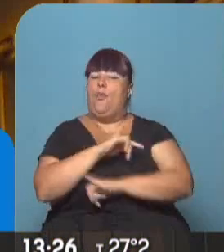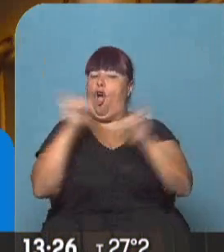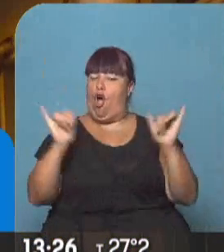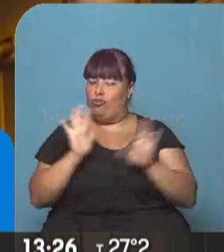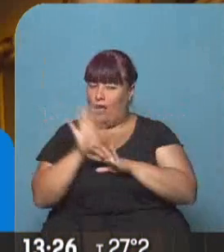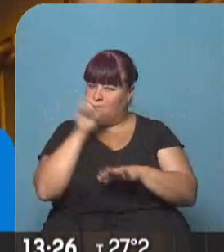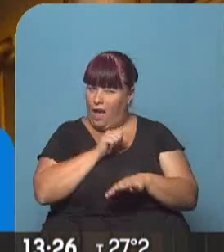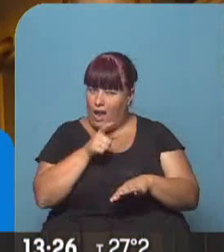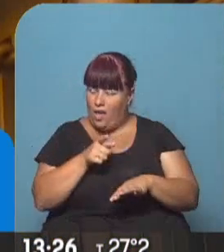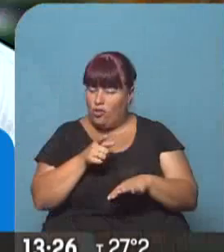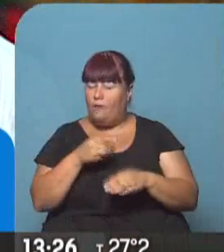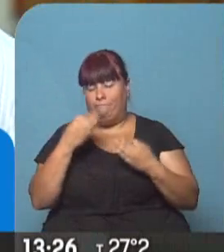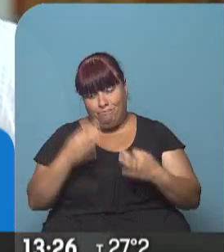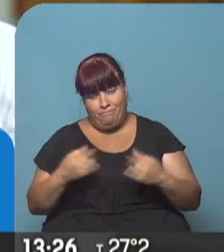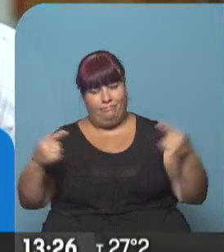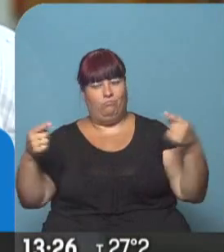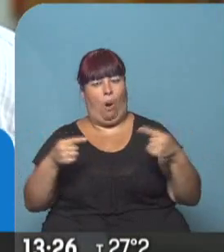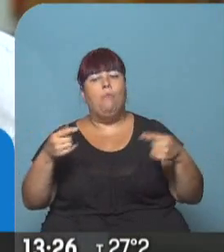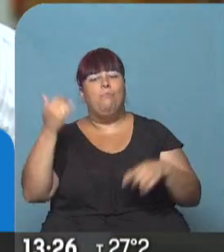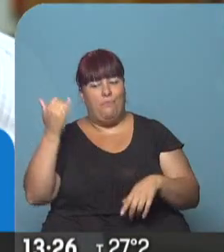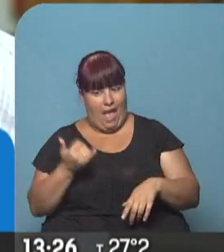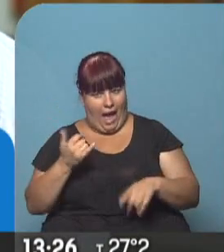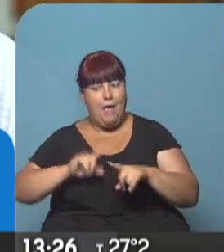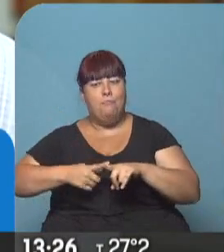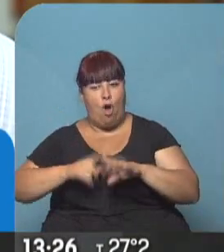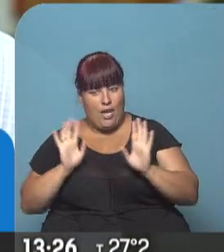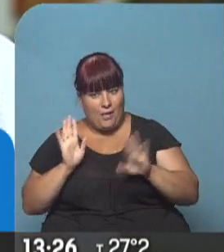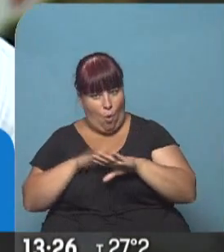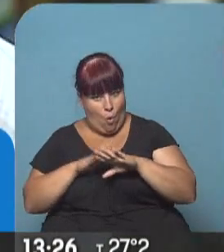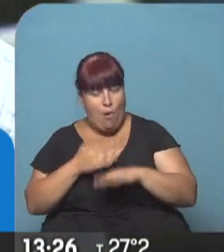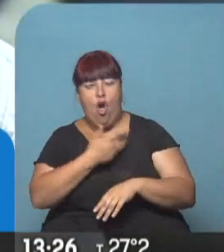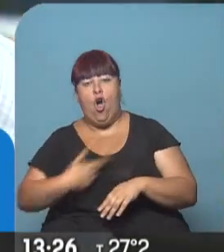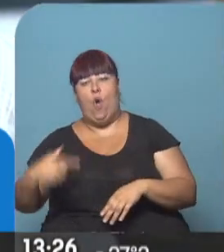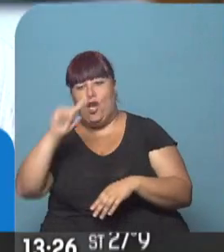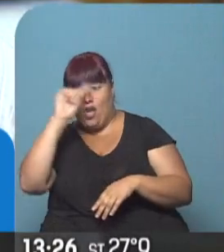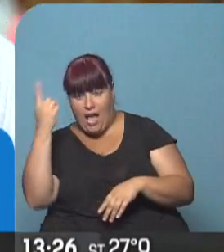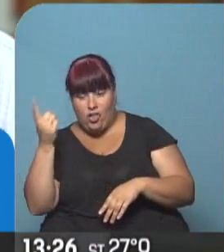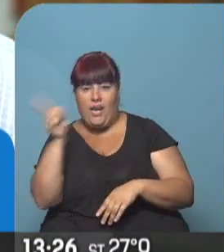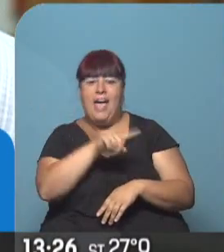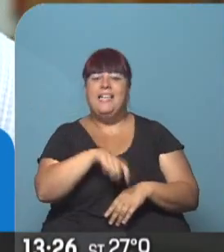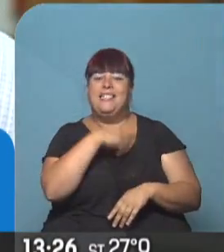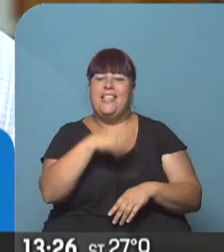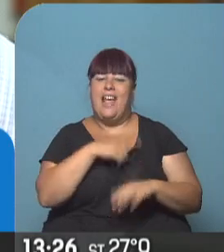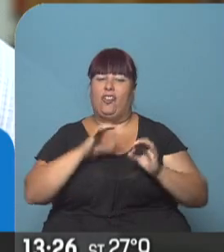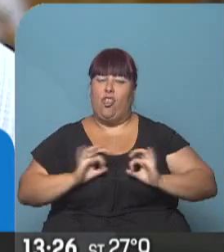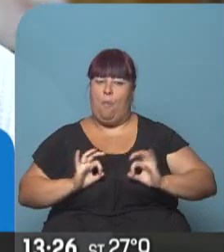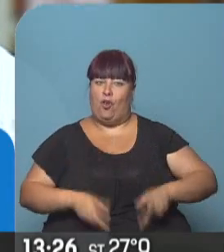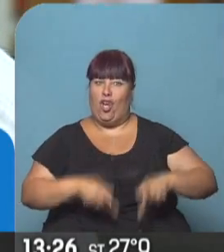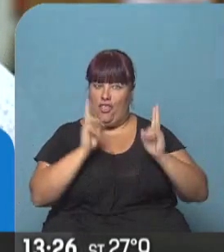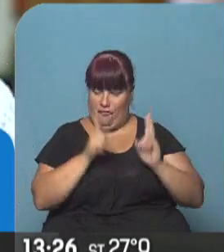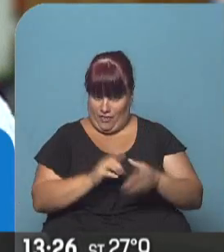decir, y es que en realidad hay un enfrentamiento político entre el gobierno nacional y el sindicato de encargados de